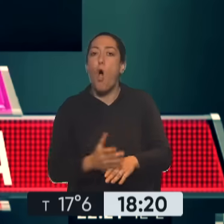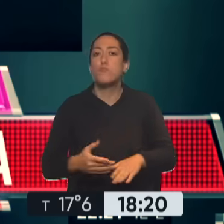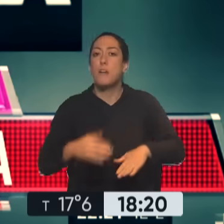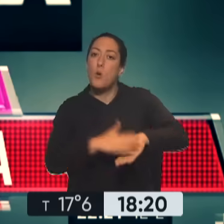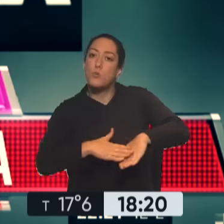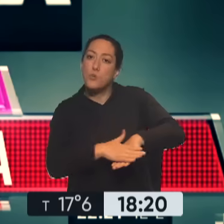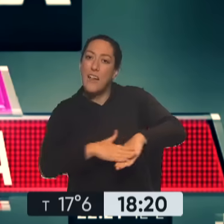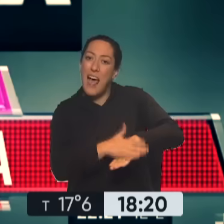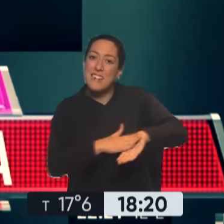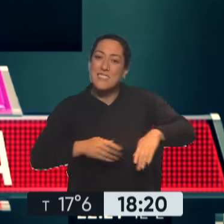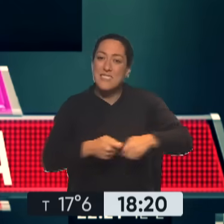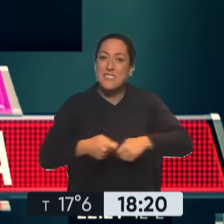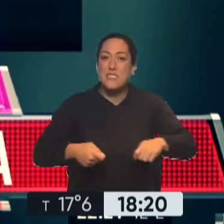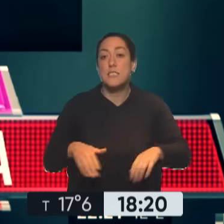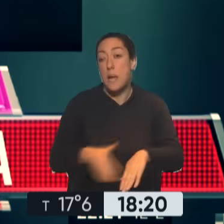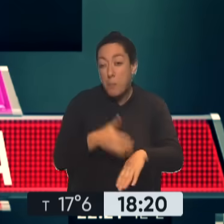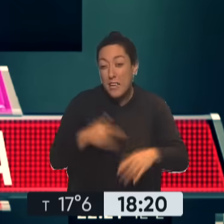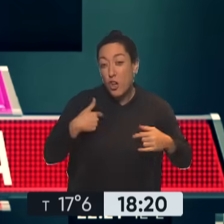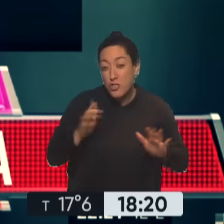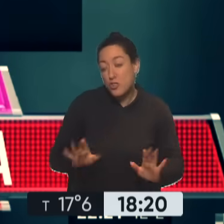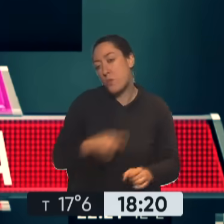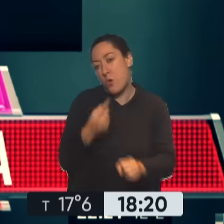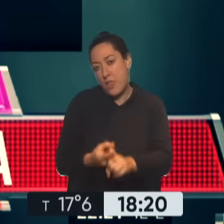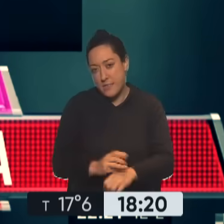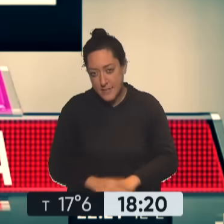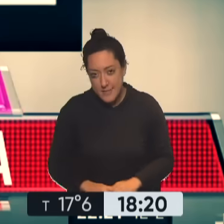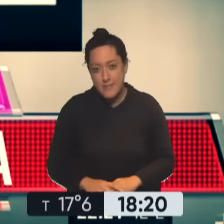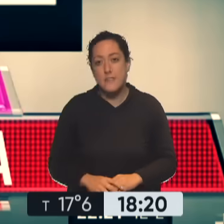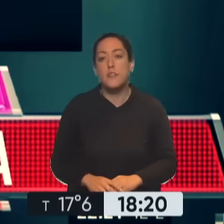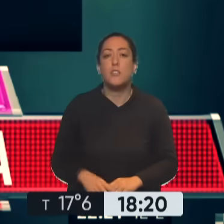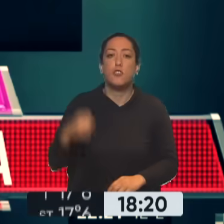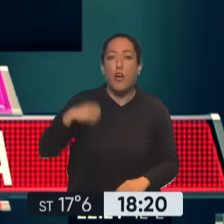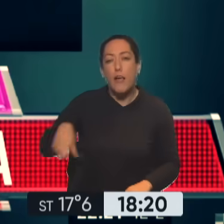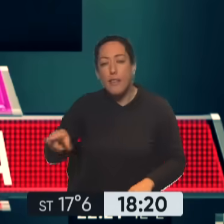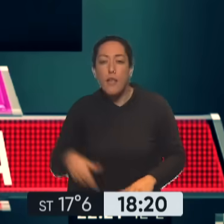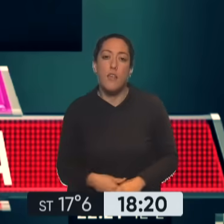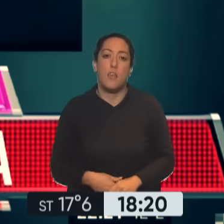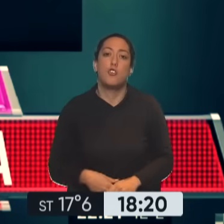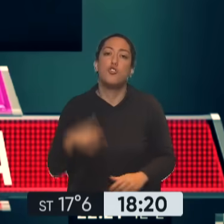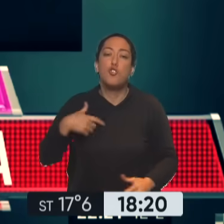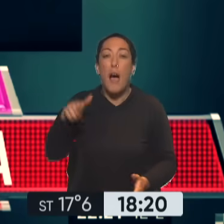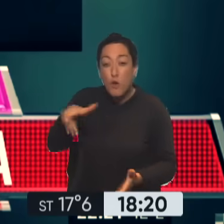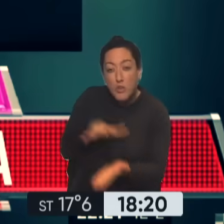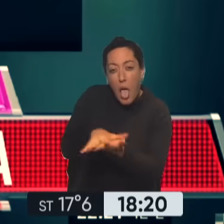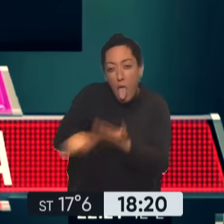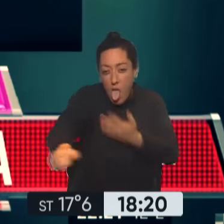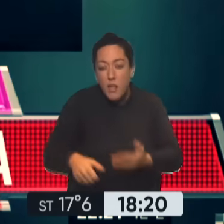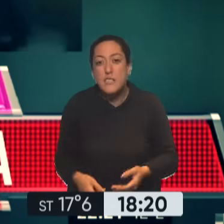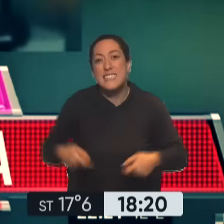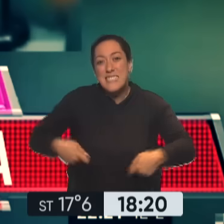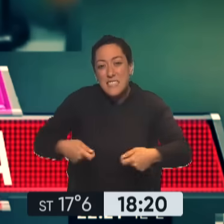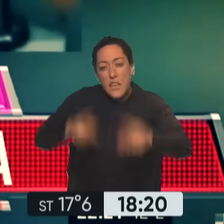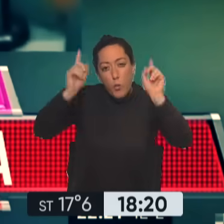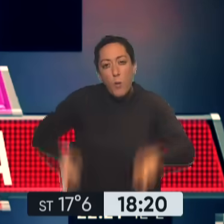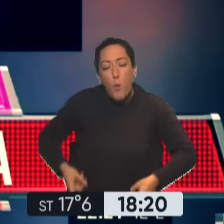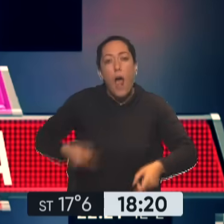Como el zurdo de mierda que sos, a un liberal no le podés ni lustrar los zapatos, sorete. Te puedo aplastar aún en silla de ruedas, a